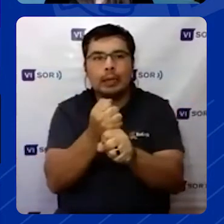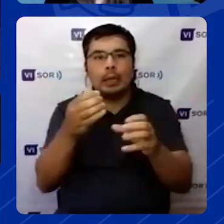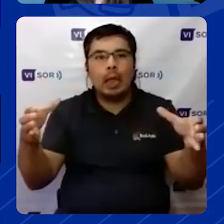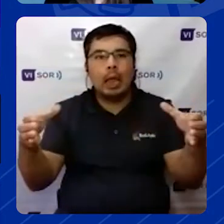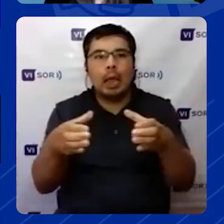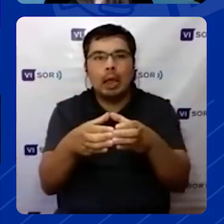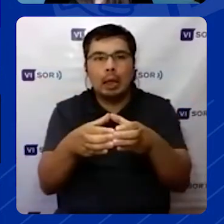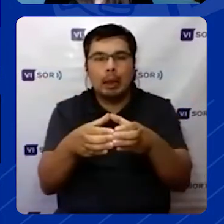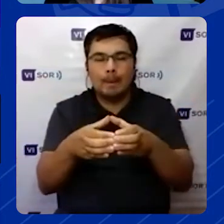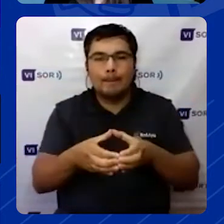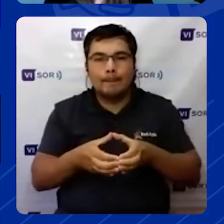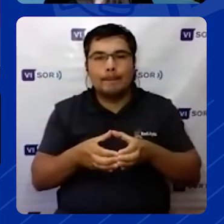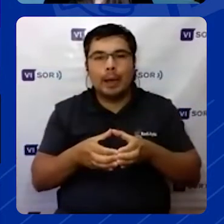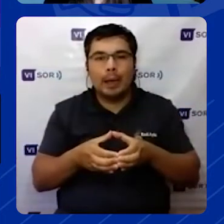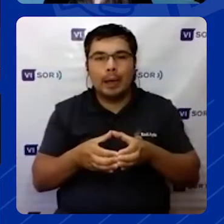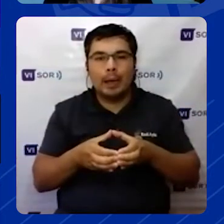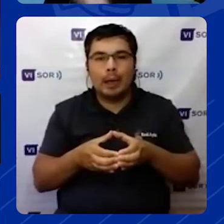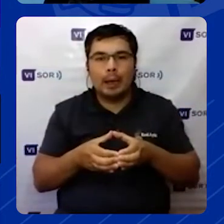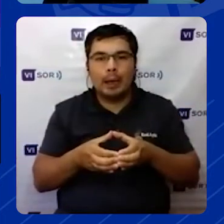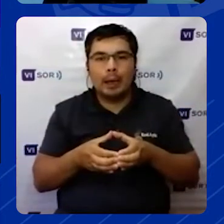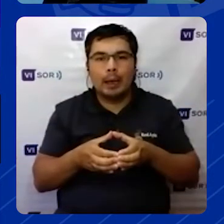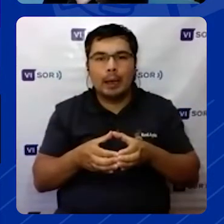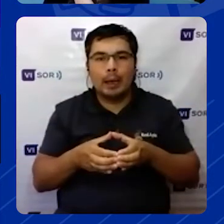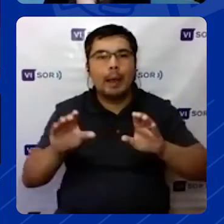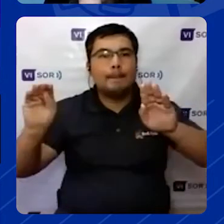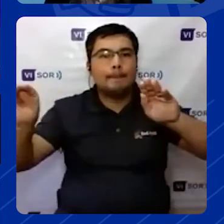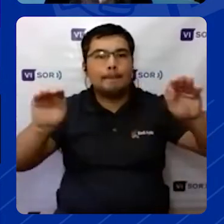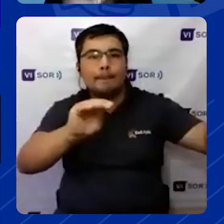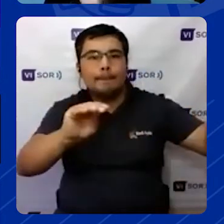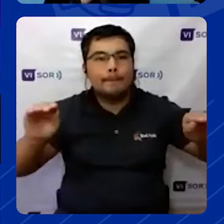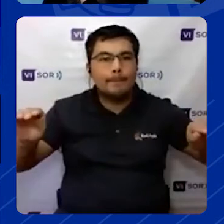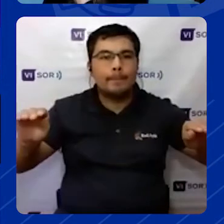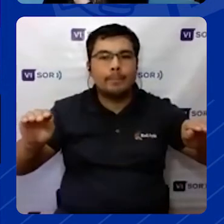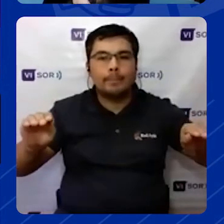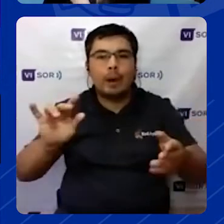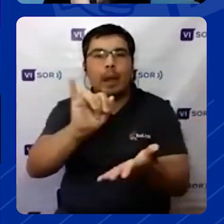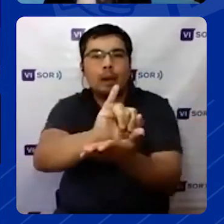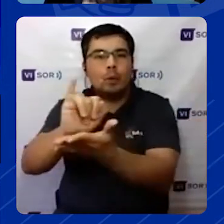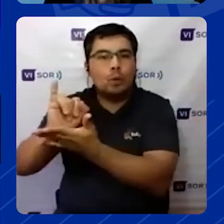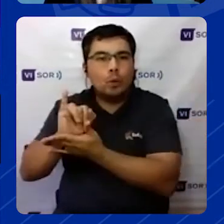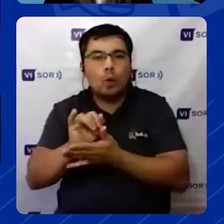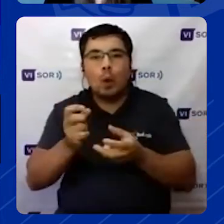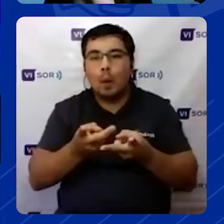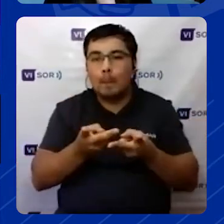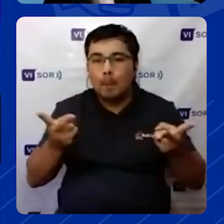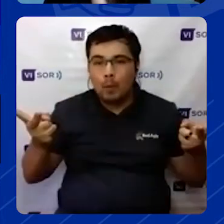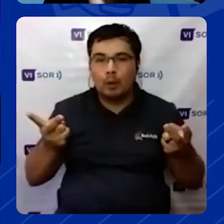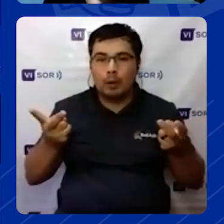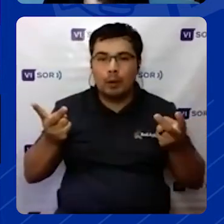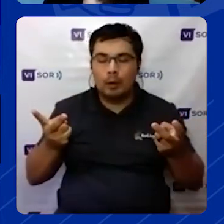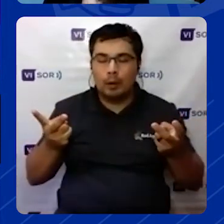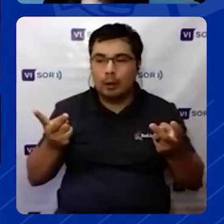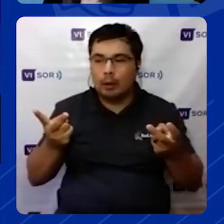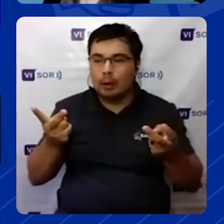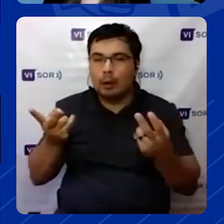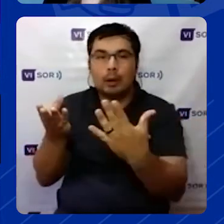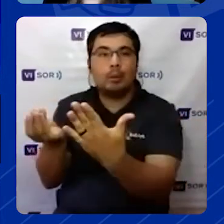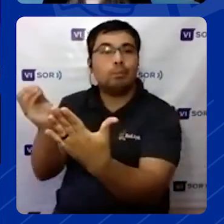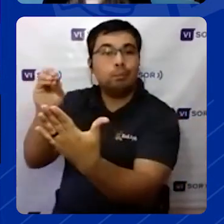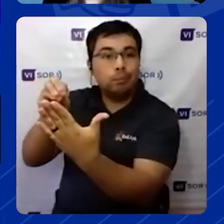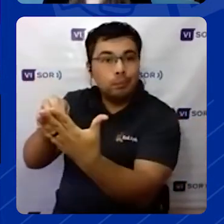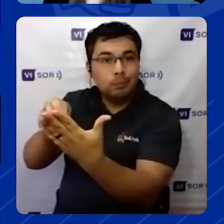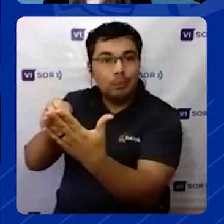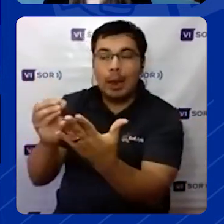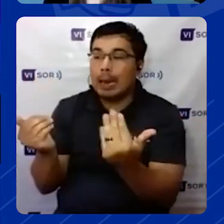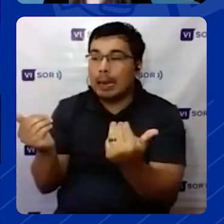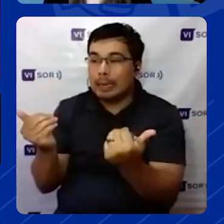instituciones públicas y poder transmitir como esta necesidad de que tiene que existir la lectura fácil. Bueno, pues como